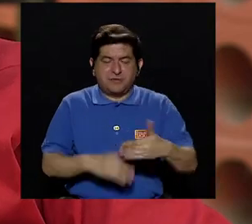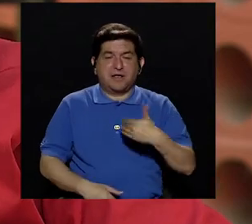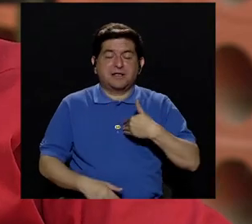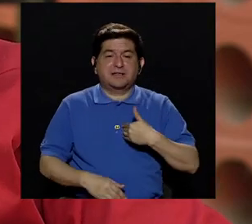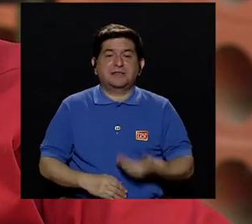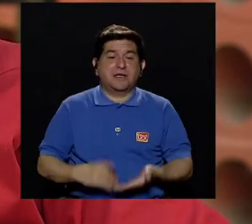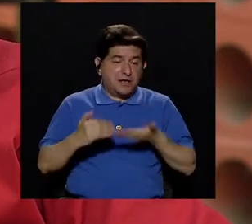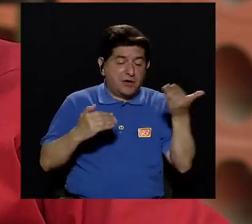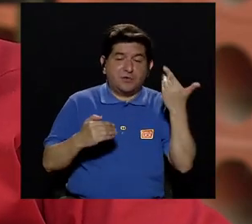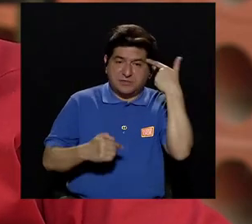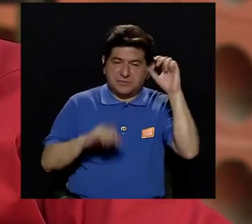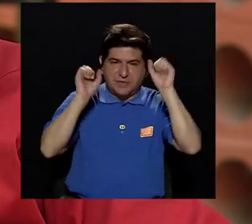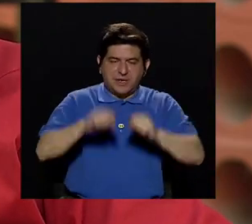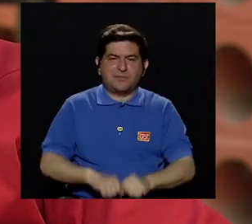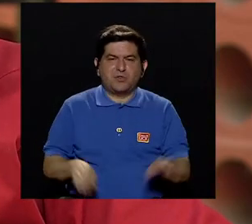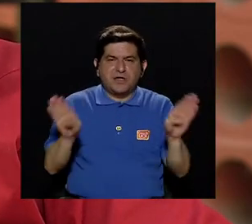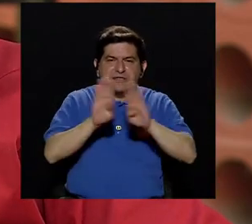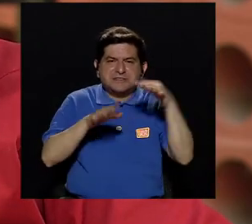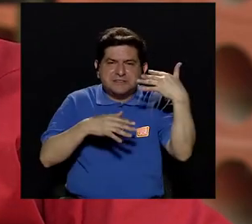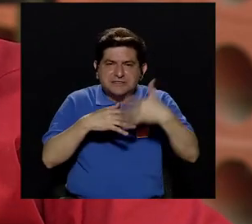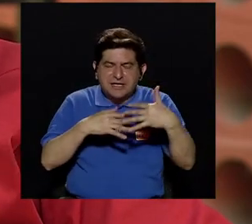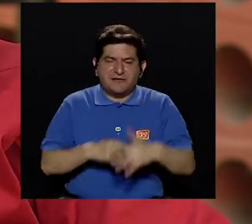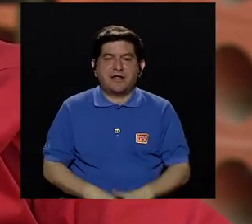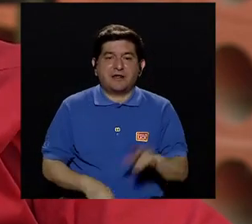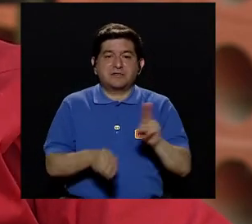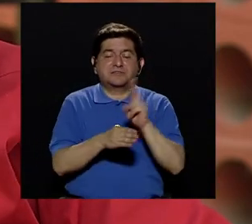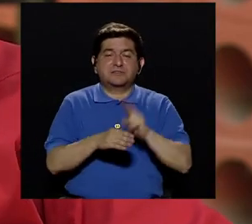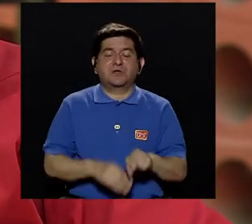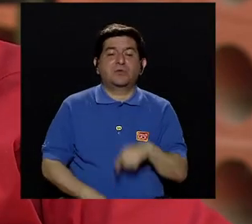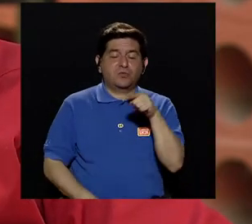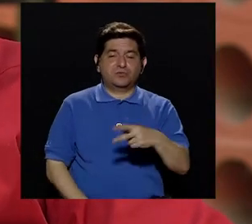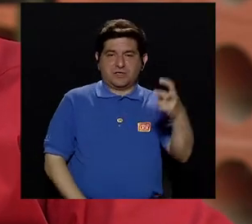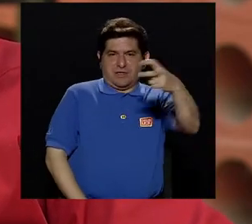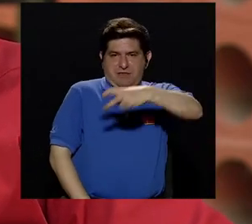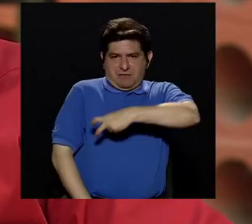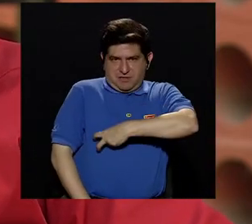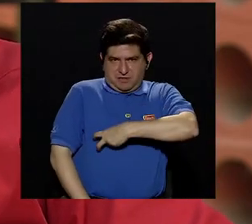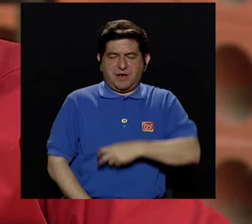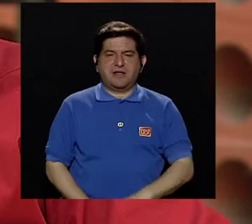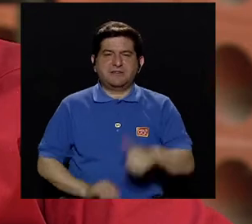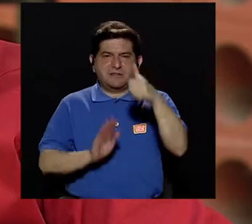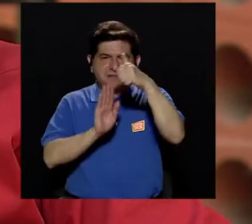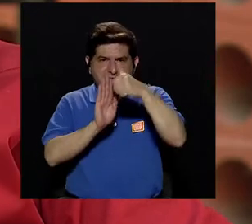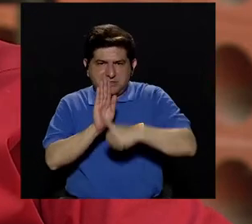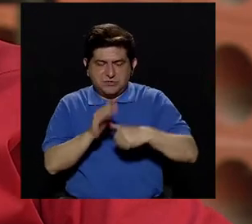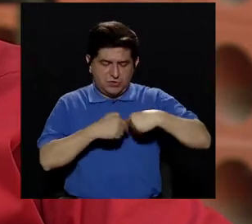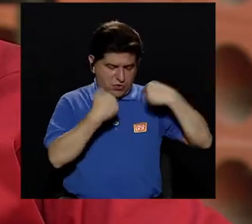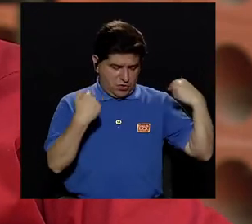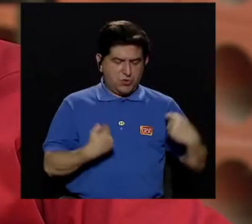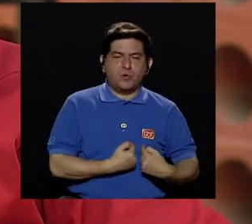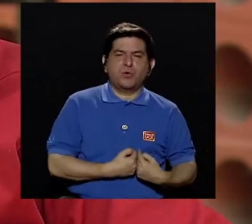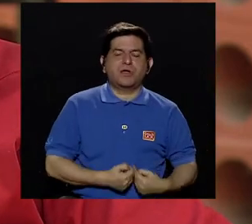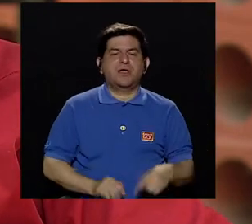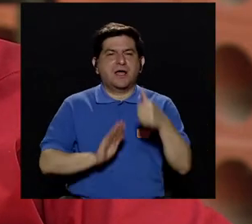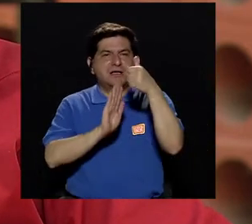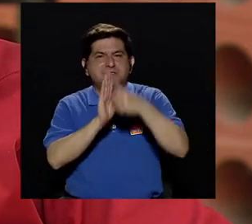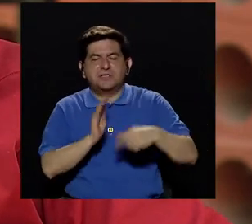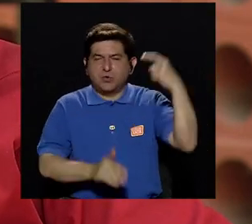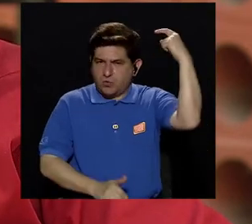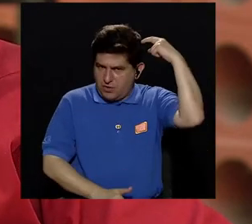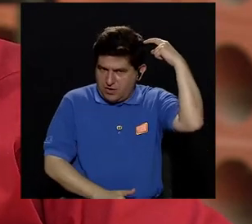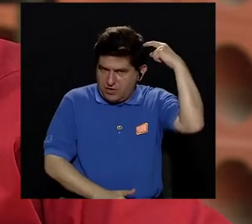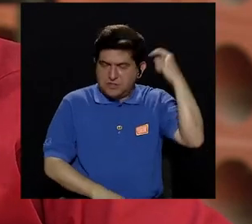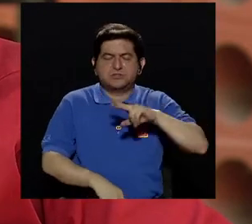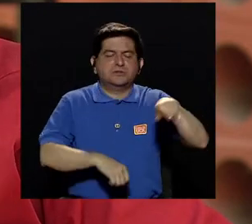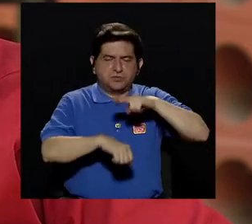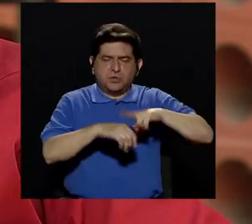de coagulación. Entonces va a ser utilizado, en, por ejemplo, en trasplantes, en cirugías cardíacas, en ciertas cirugías de